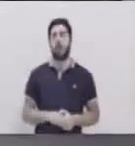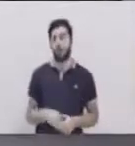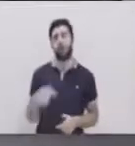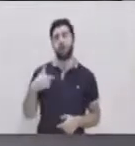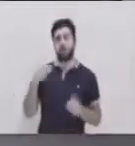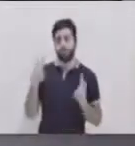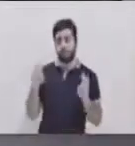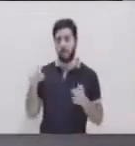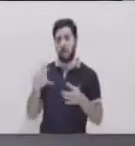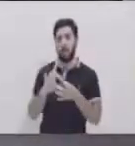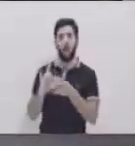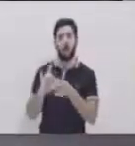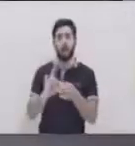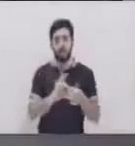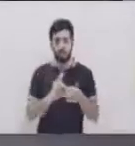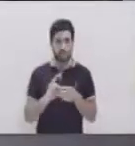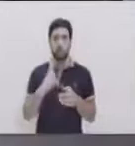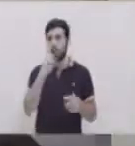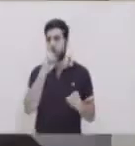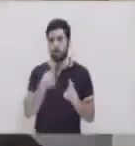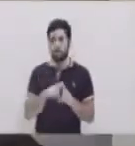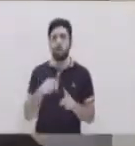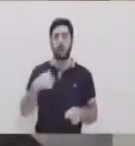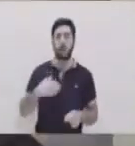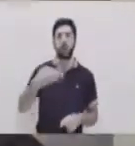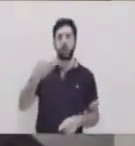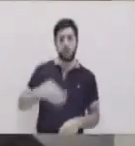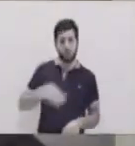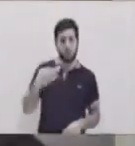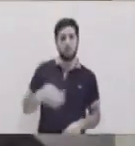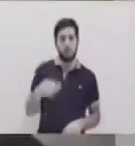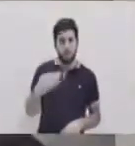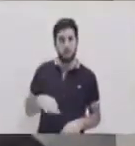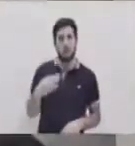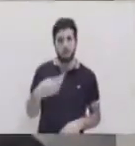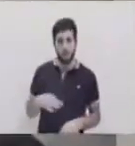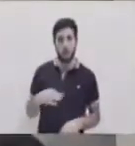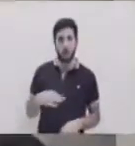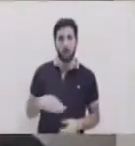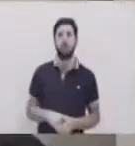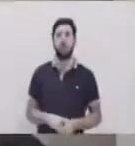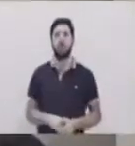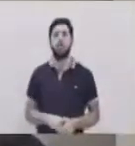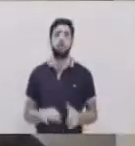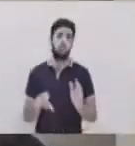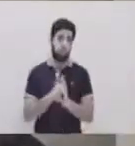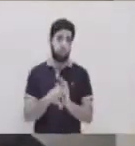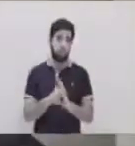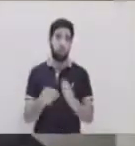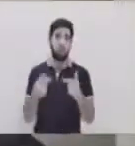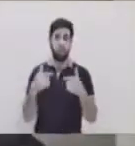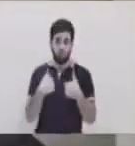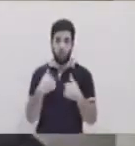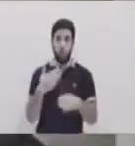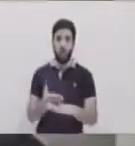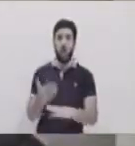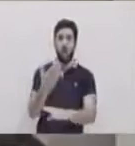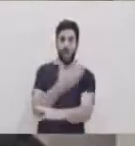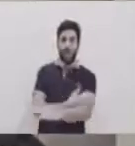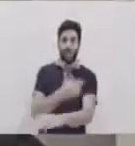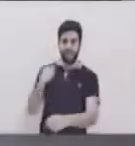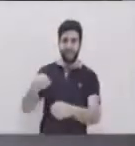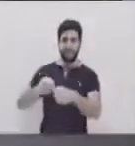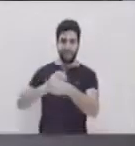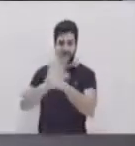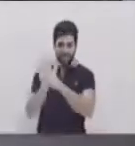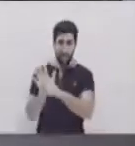organización y la disciplina. La verdad es de que todo deporte requiere de un esfuerzo y de una disciplina. Yo antes de la